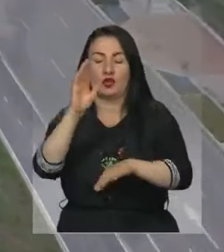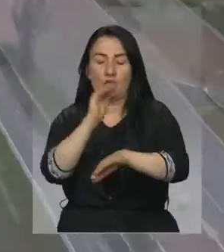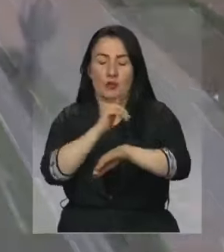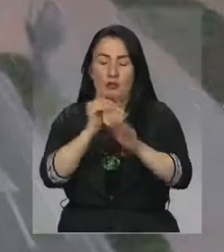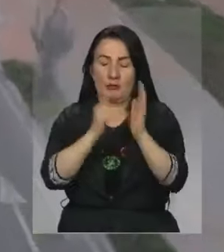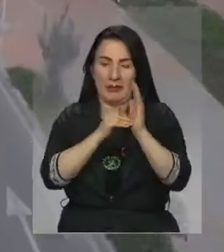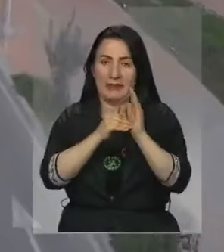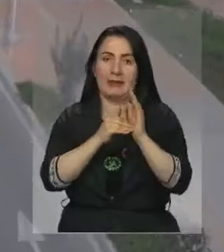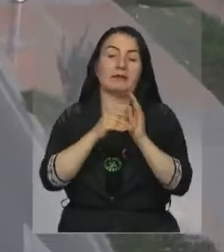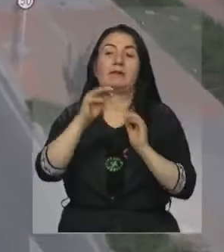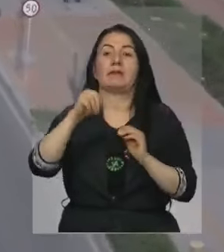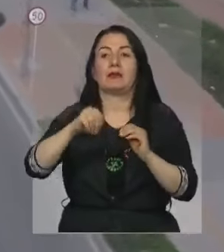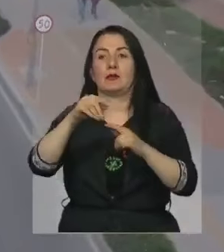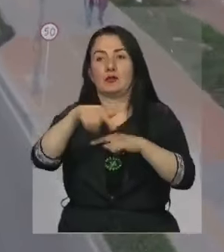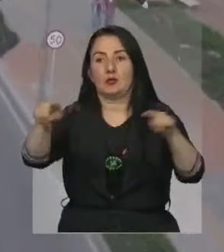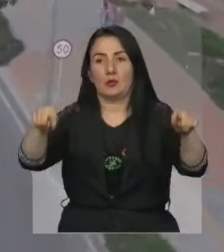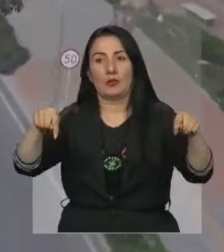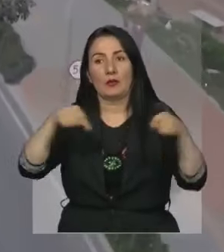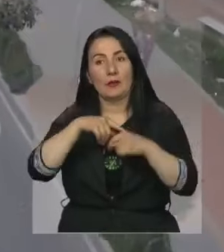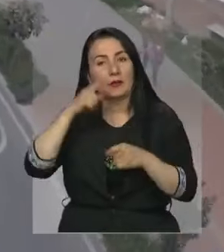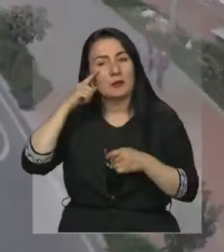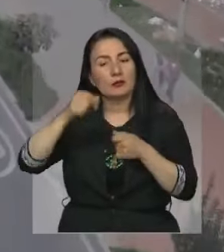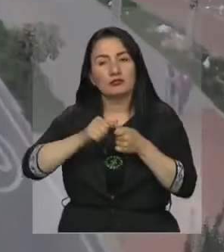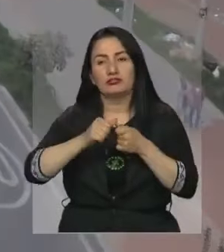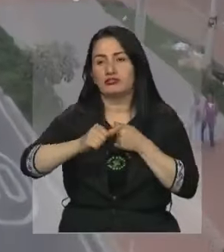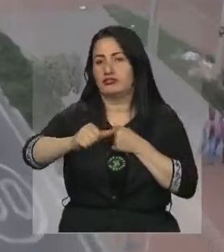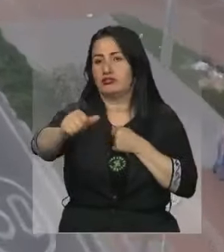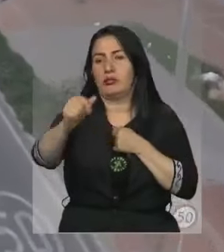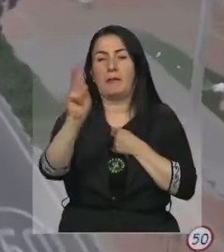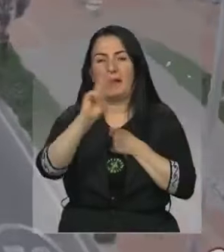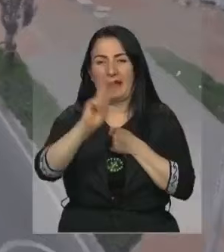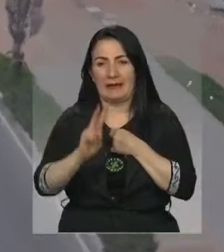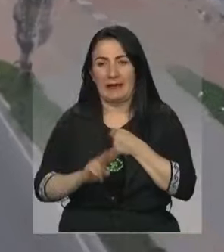378.700 metros cuadrados. Las zonas verdes suman en total